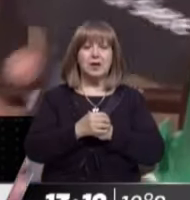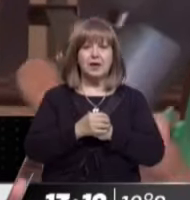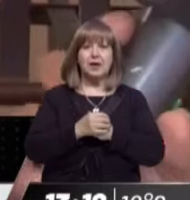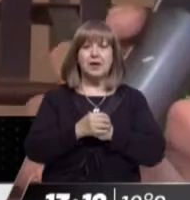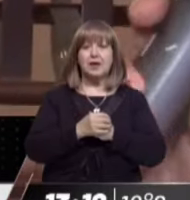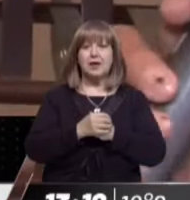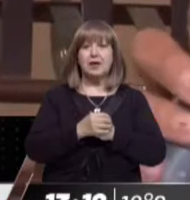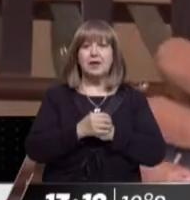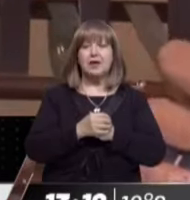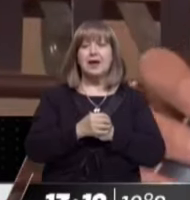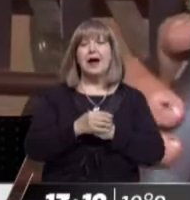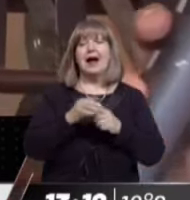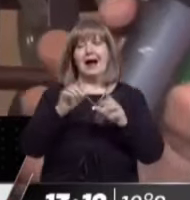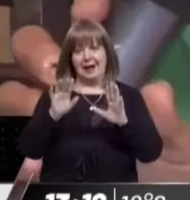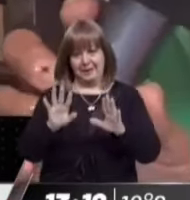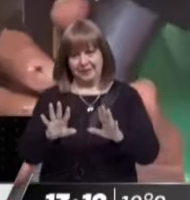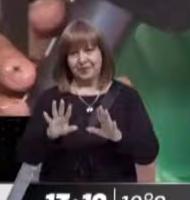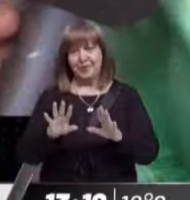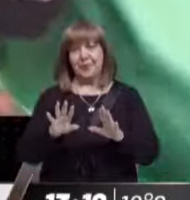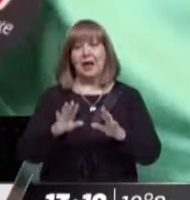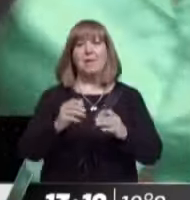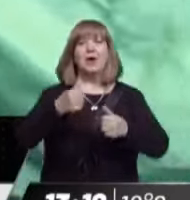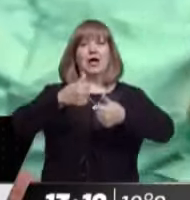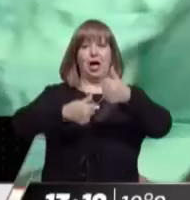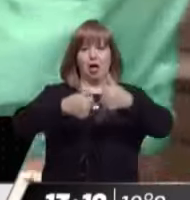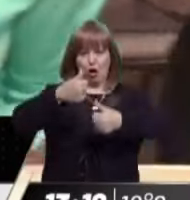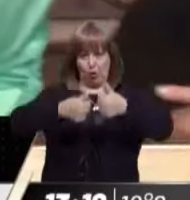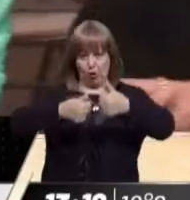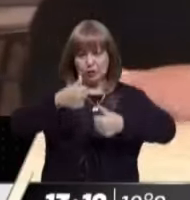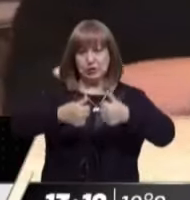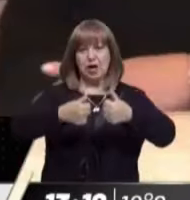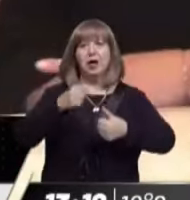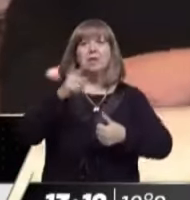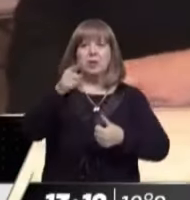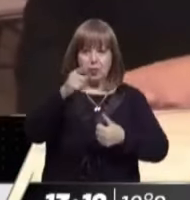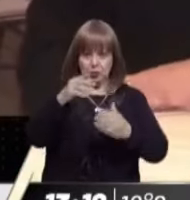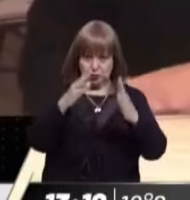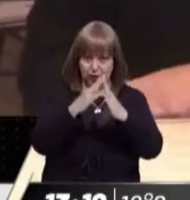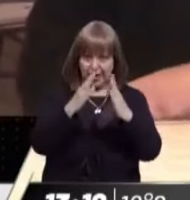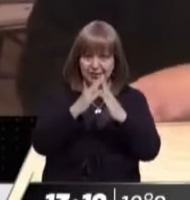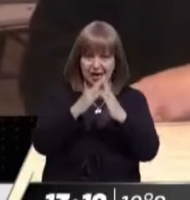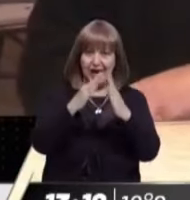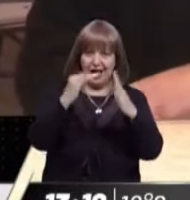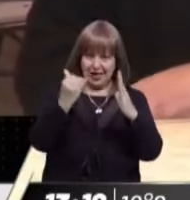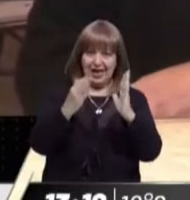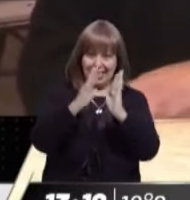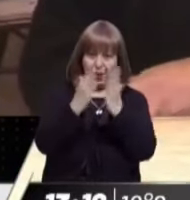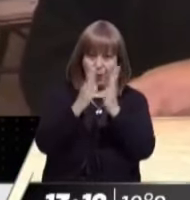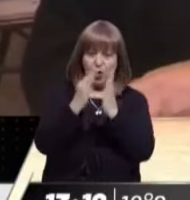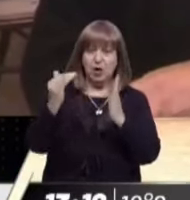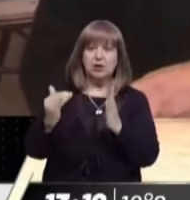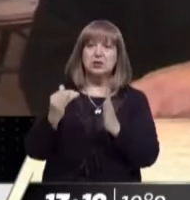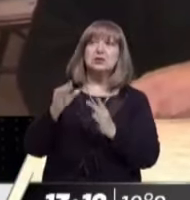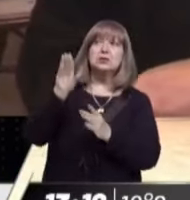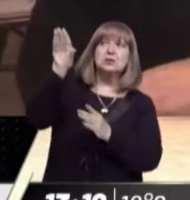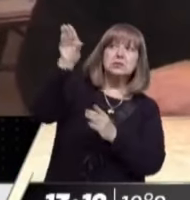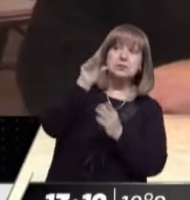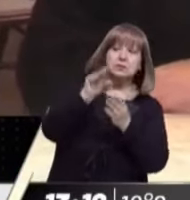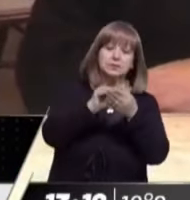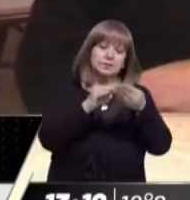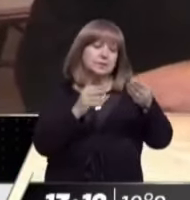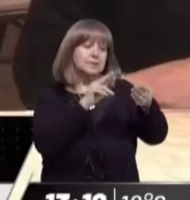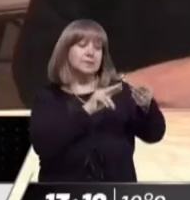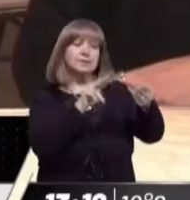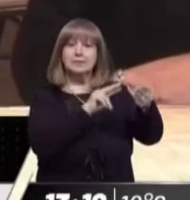primera semana. Ah, porque claro, ella está contando sobre el concurso, claro. Pero por ejemplo, ¿en tu casa vos tenés libros? Sí. ¿O qué te gusta leer? Me